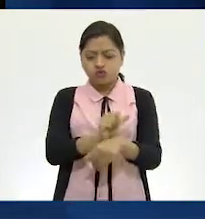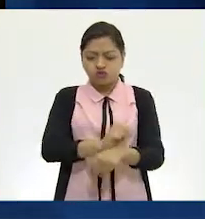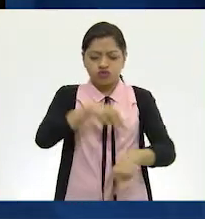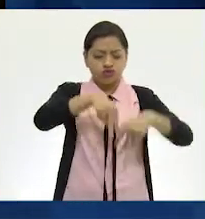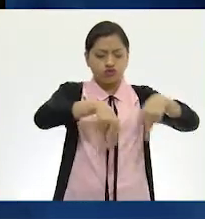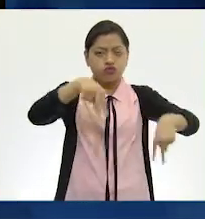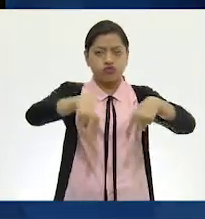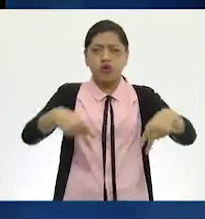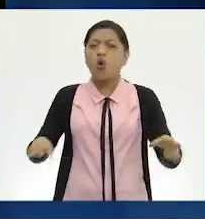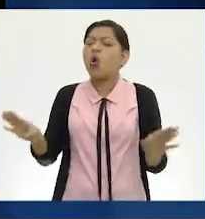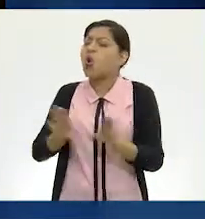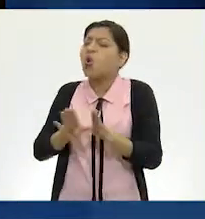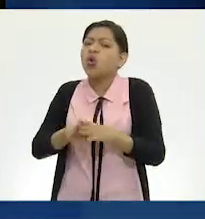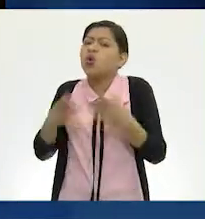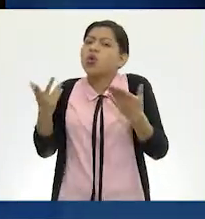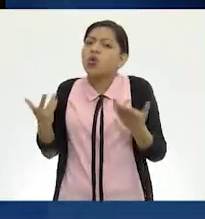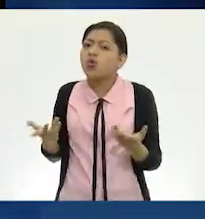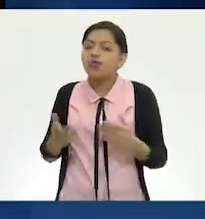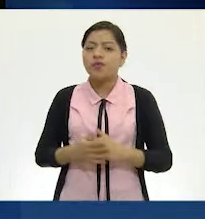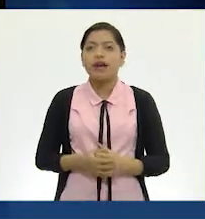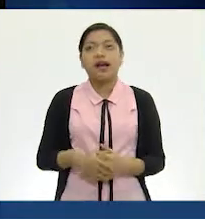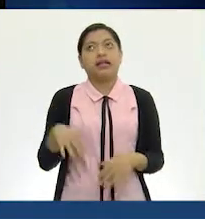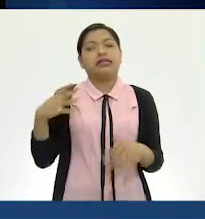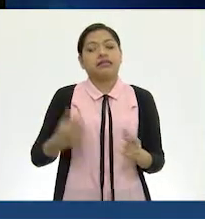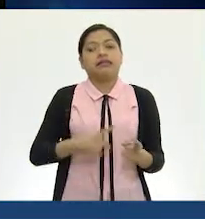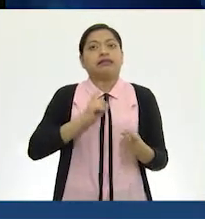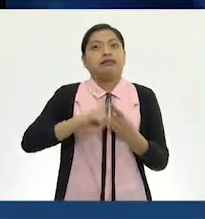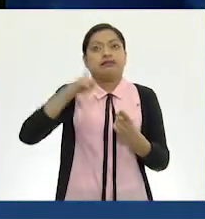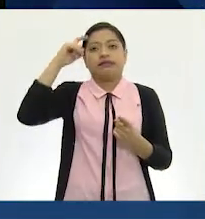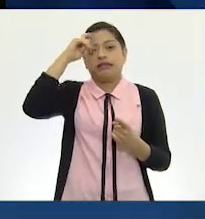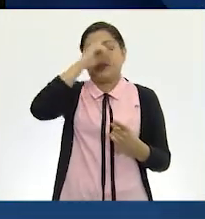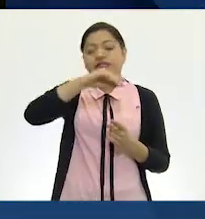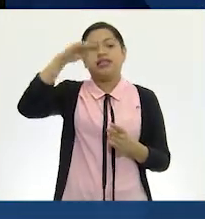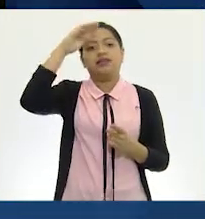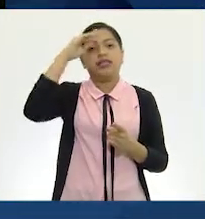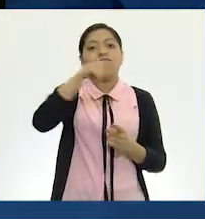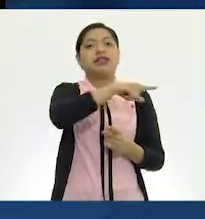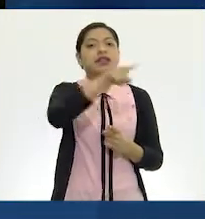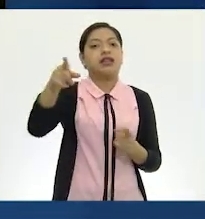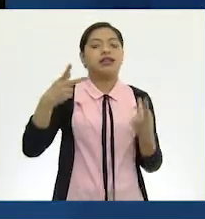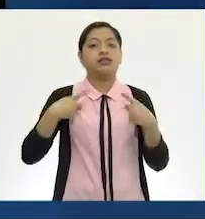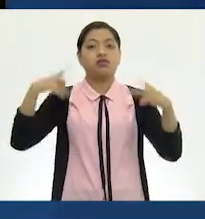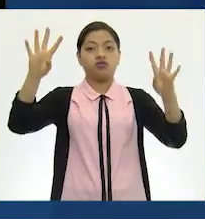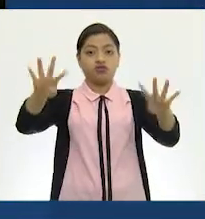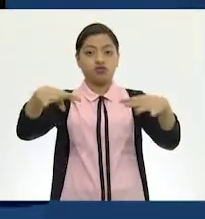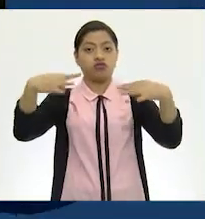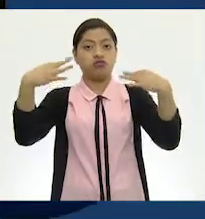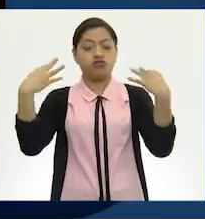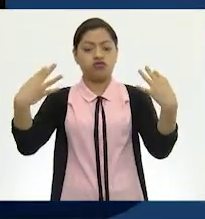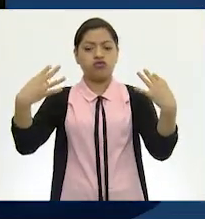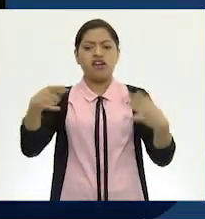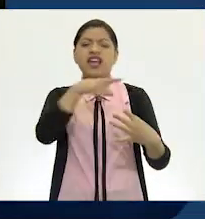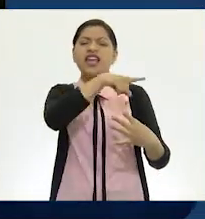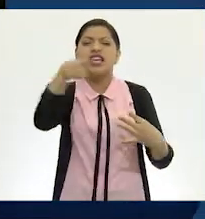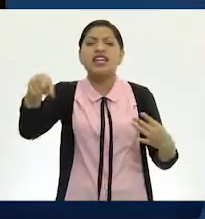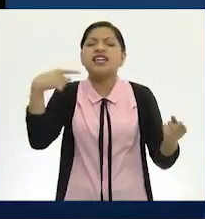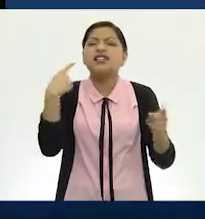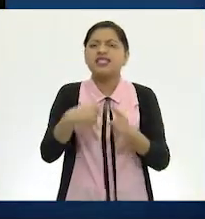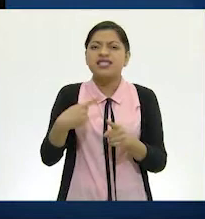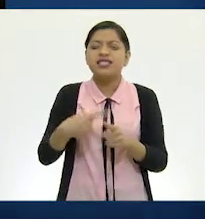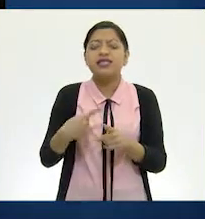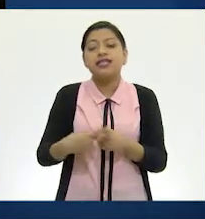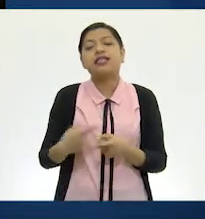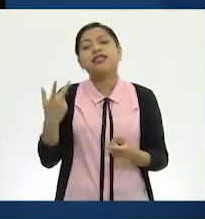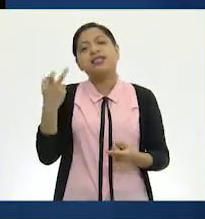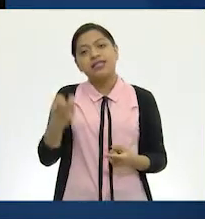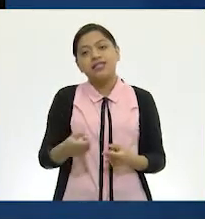teatral? Bueno, el principal reto fue pensar en la audiencia. Es decir, uh-huh, ¿hacia quién nos dirigíamos? Este es un